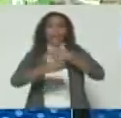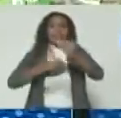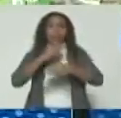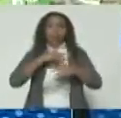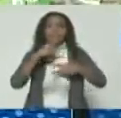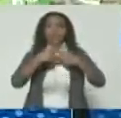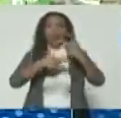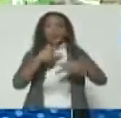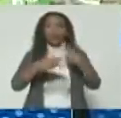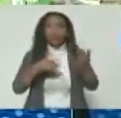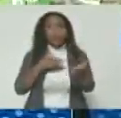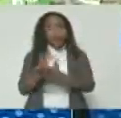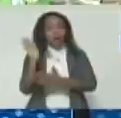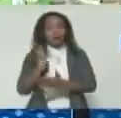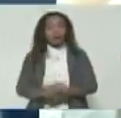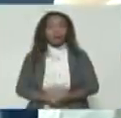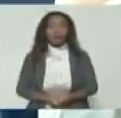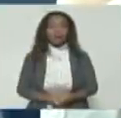la artillería,